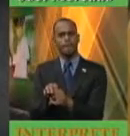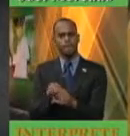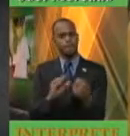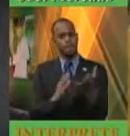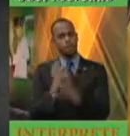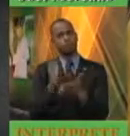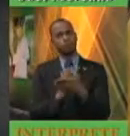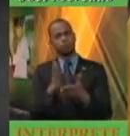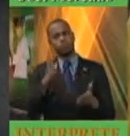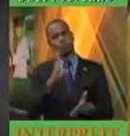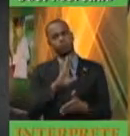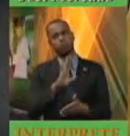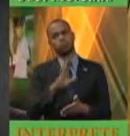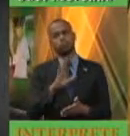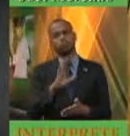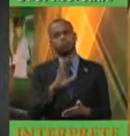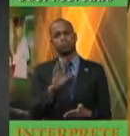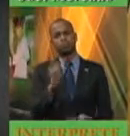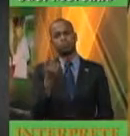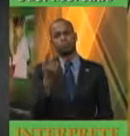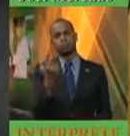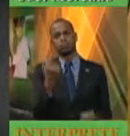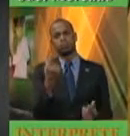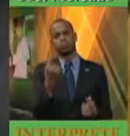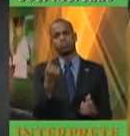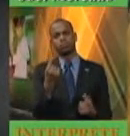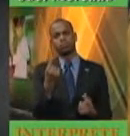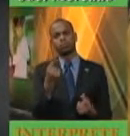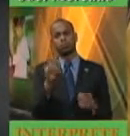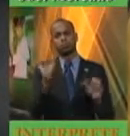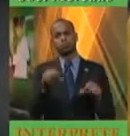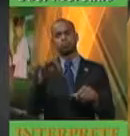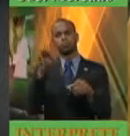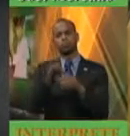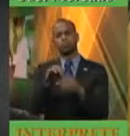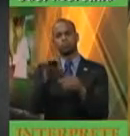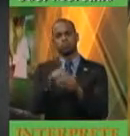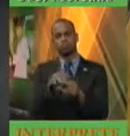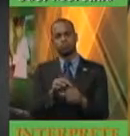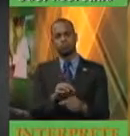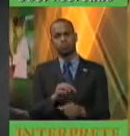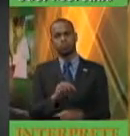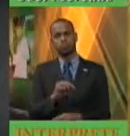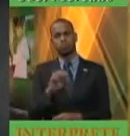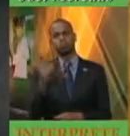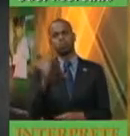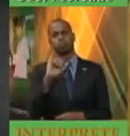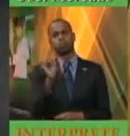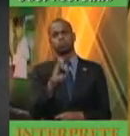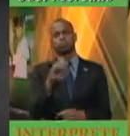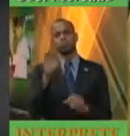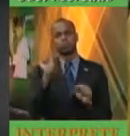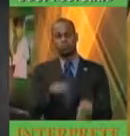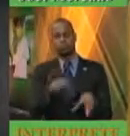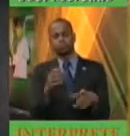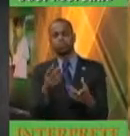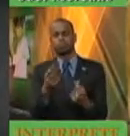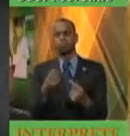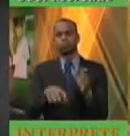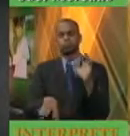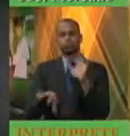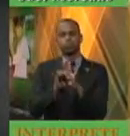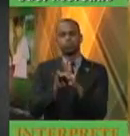derecho que le asiste a ellos también, pudieran ejercer su voto, y que también ellos tengan derecho a